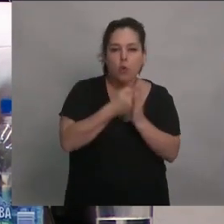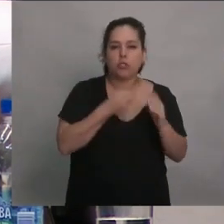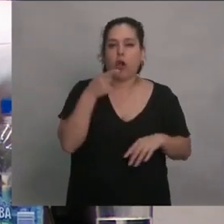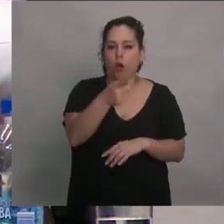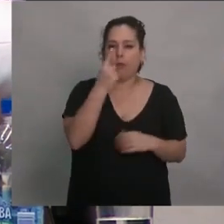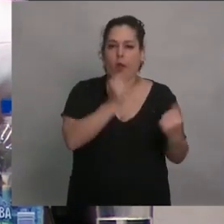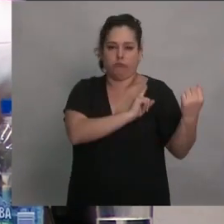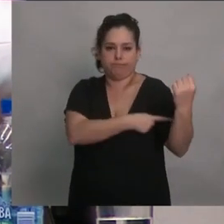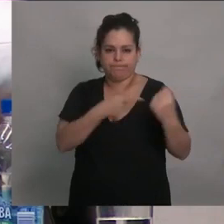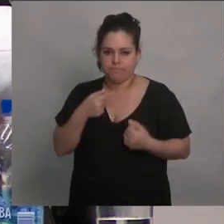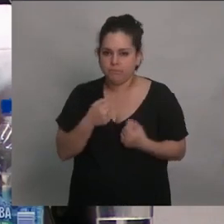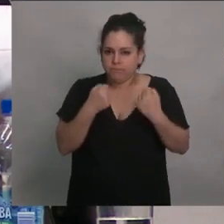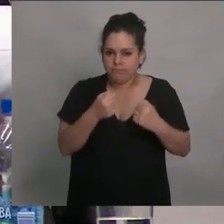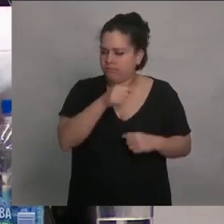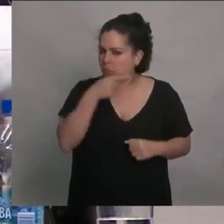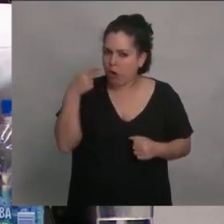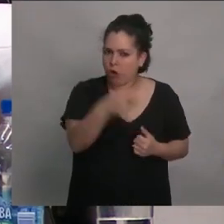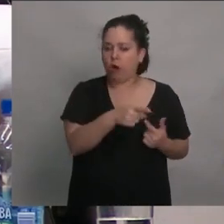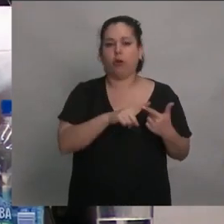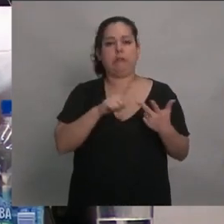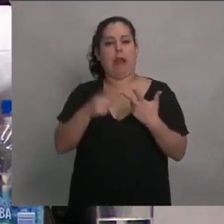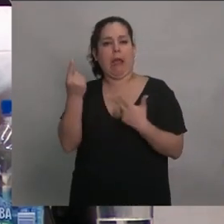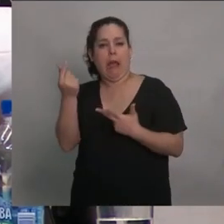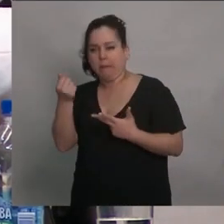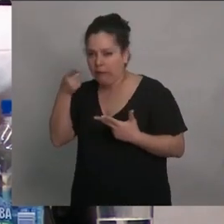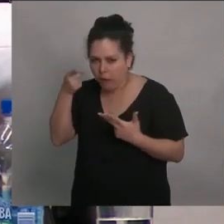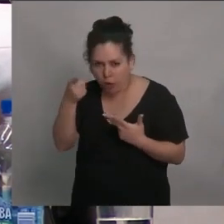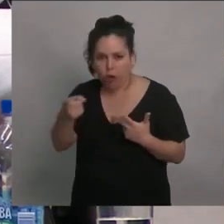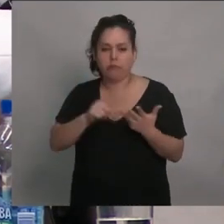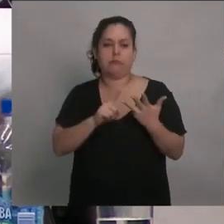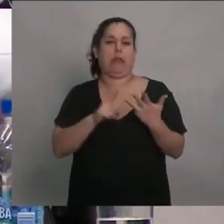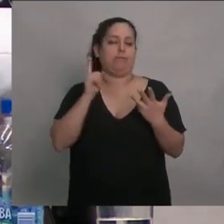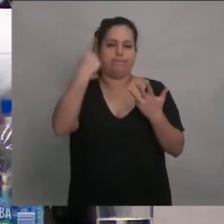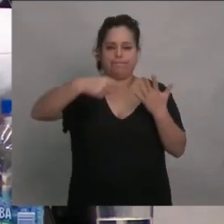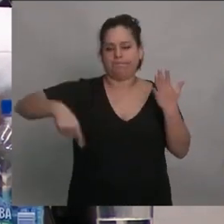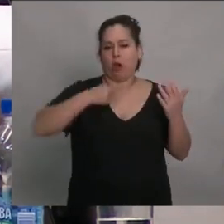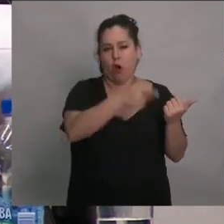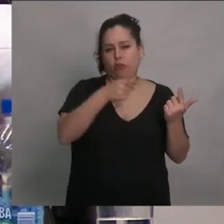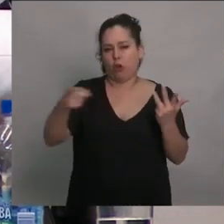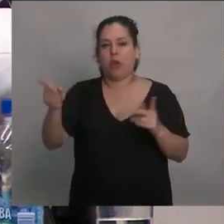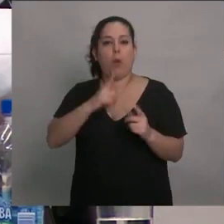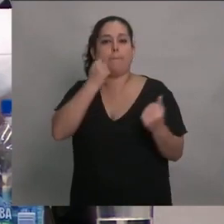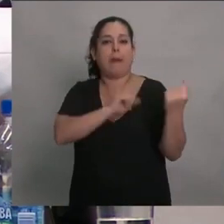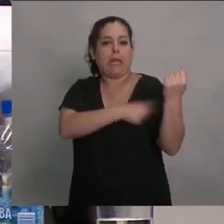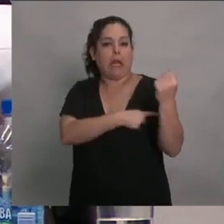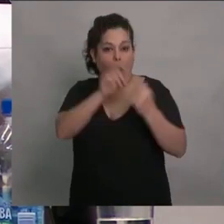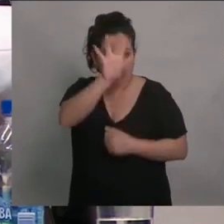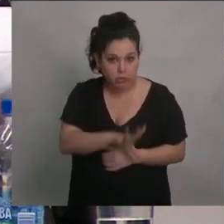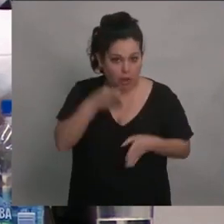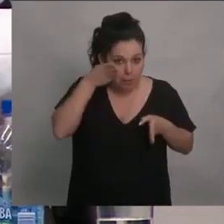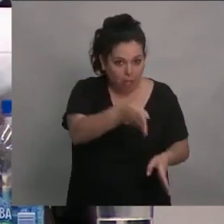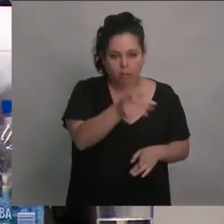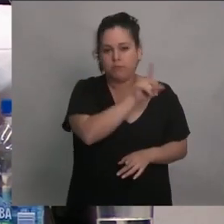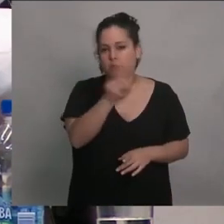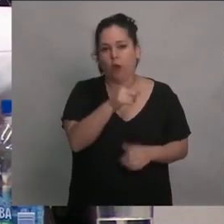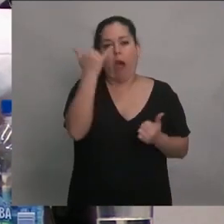patriarcado, en su conexión intrínseca con el capital y la colonialidad. no es el patriarcado solo, es el